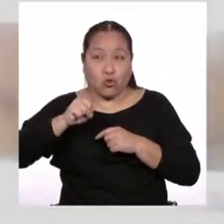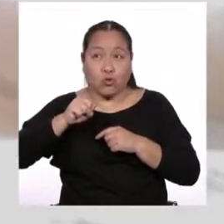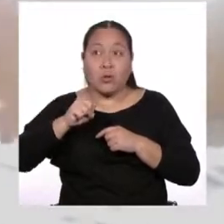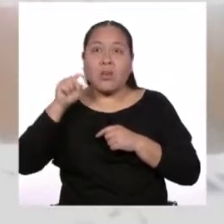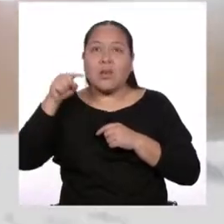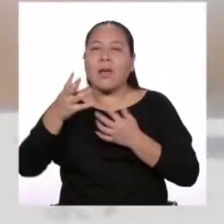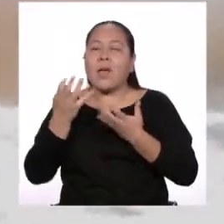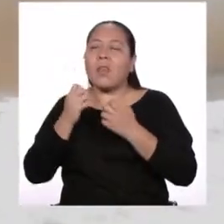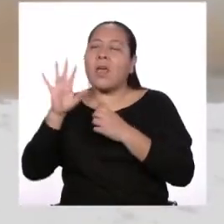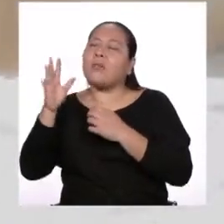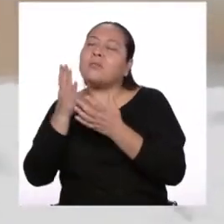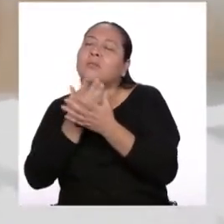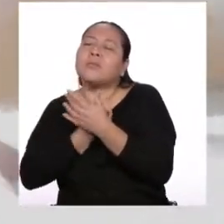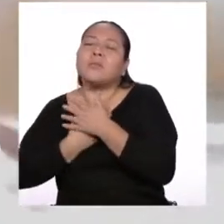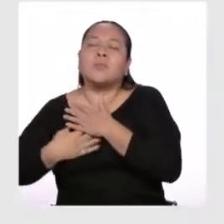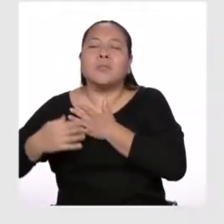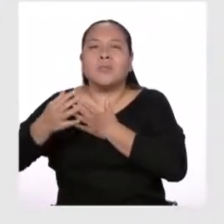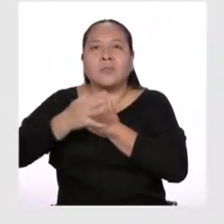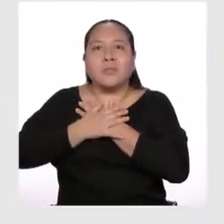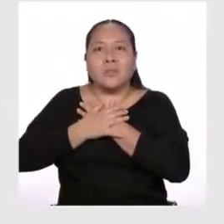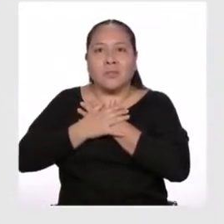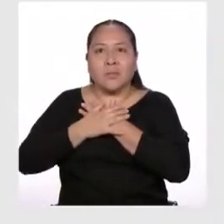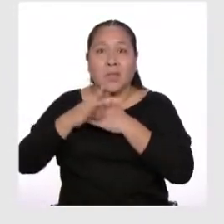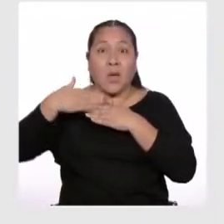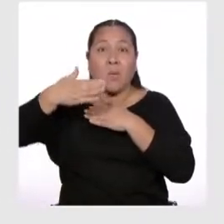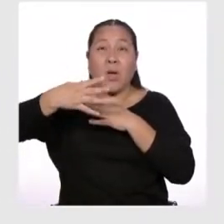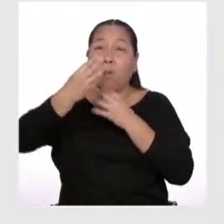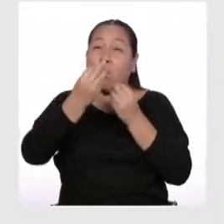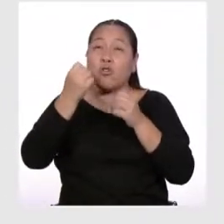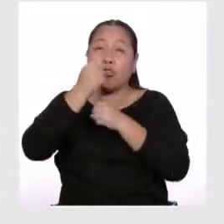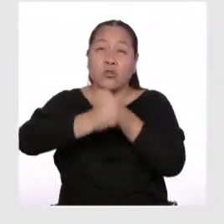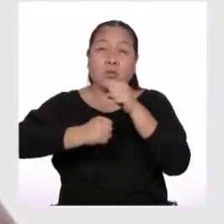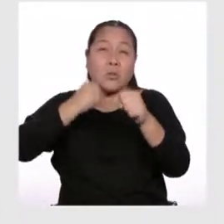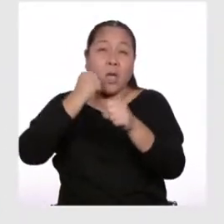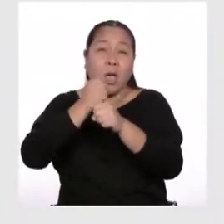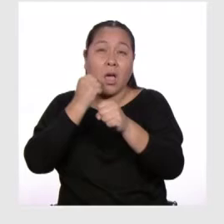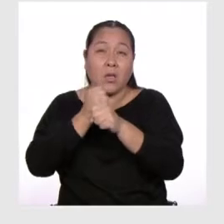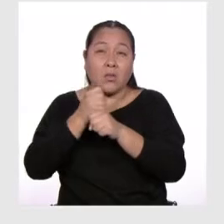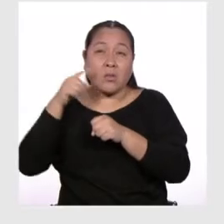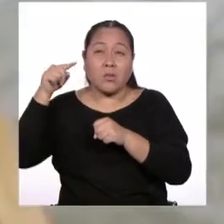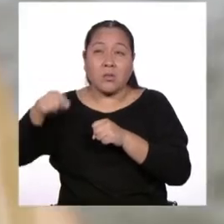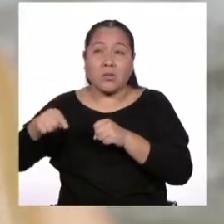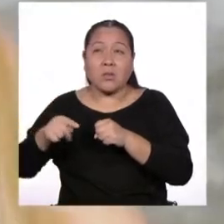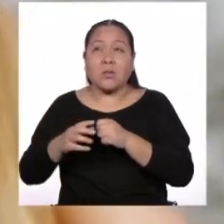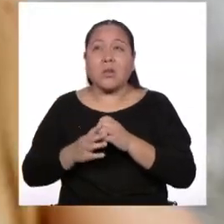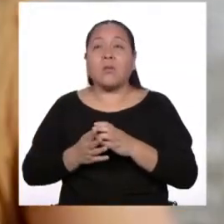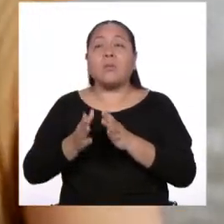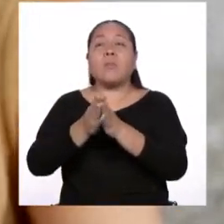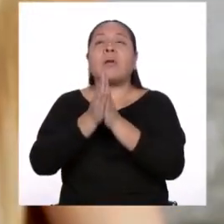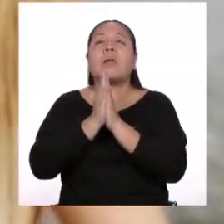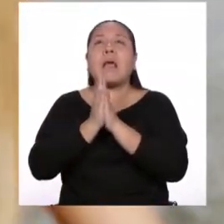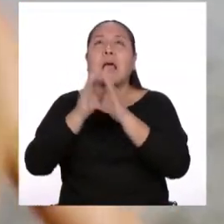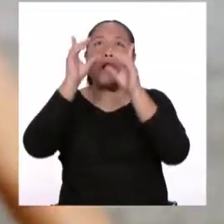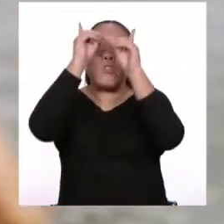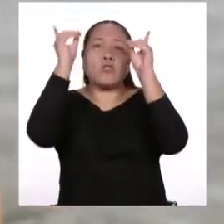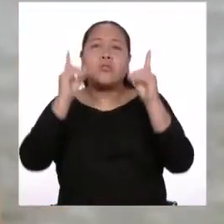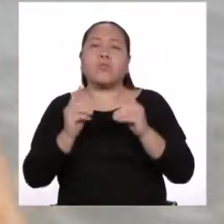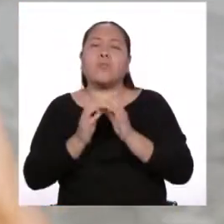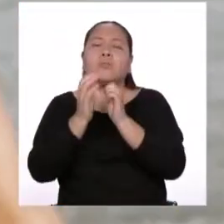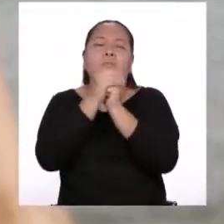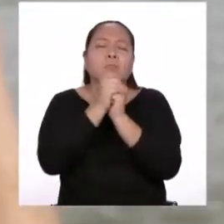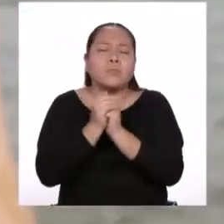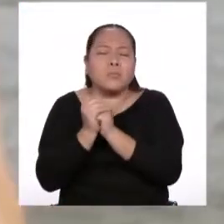Y el caso es que, cuando transcurrieron los años y llegó aquel en el que los dioses habían hilado que regresara a su casa